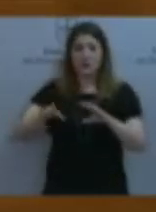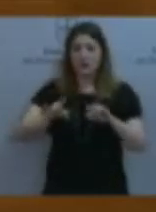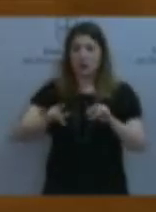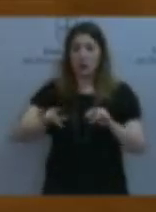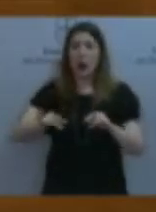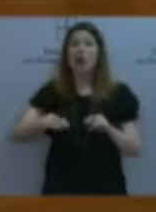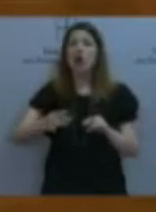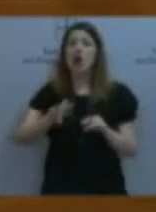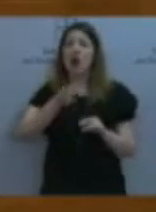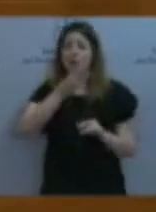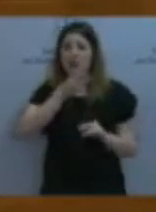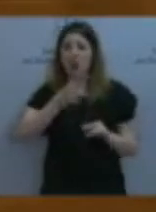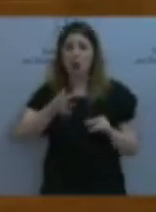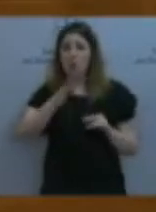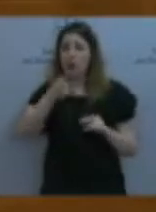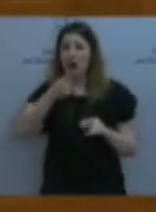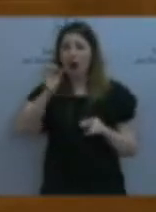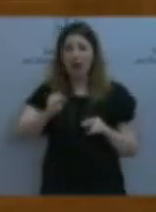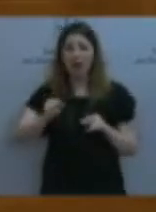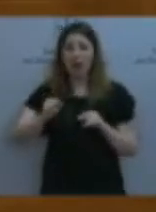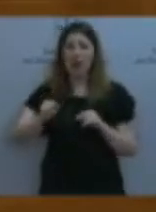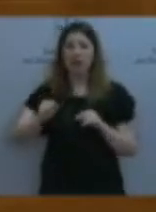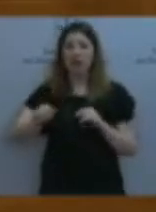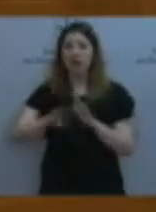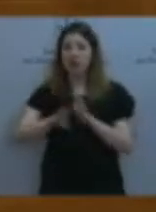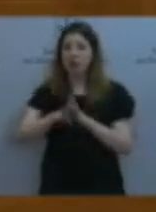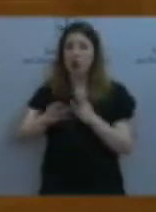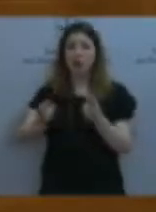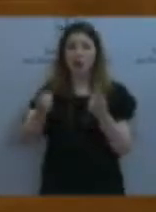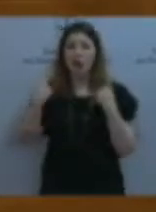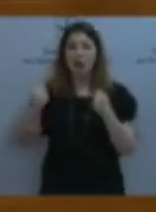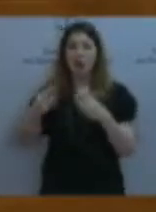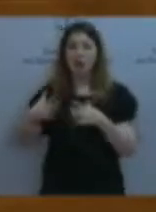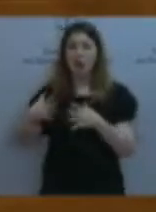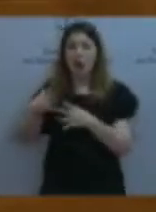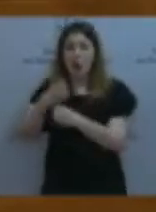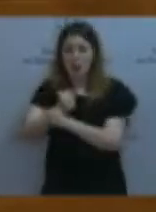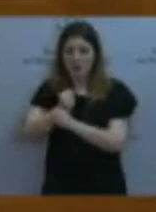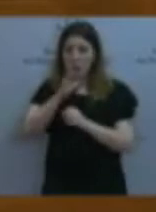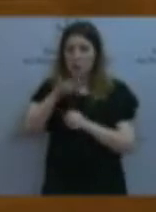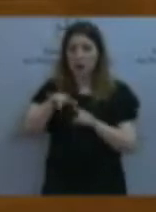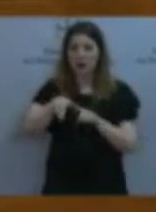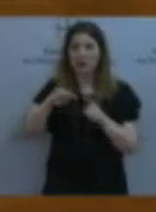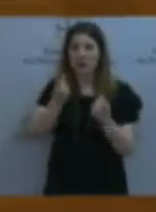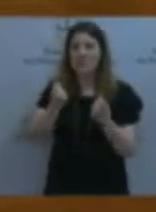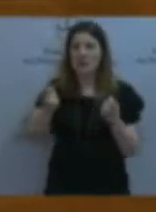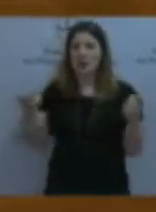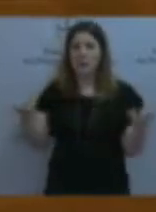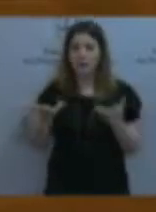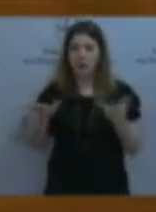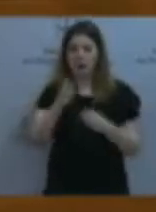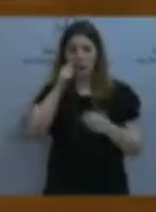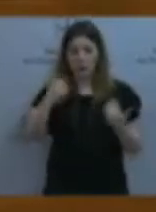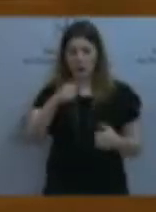cierres paralizantes y un estado continuo de emergencia humanitaria. Son palabras del secretario general de la Organización de Naciones